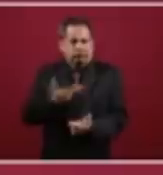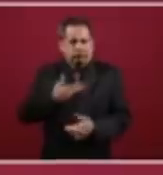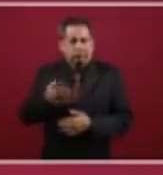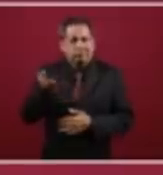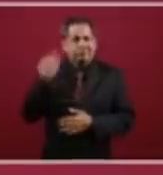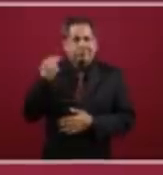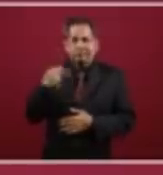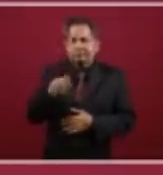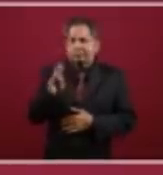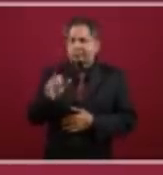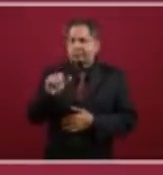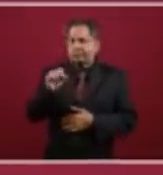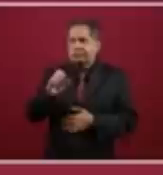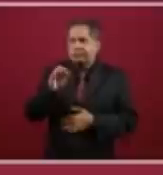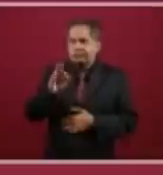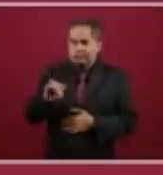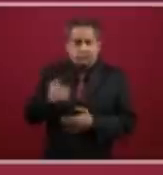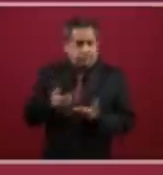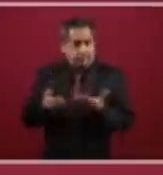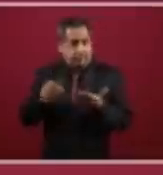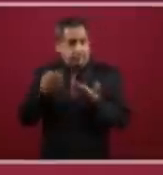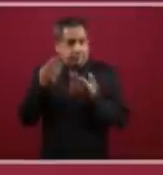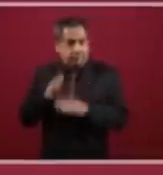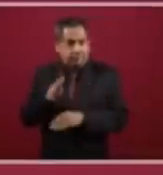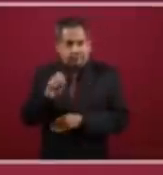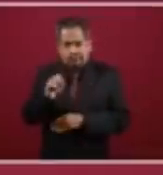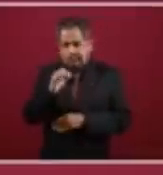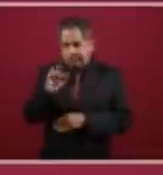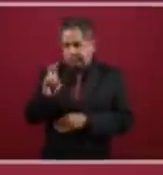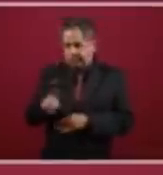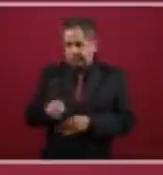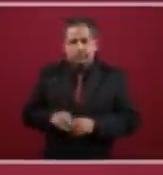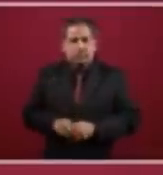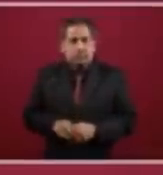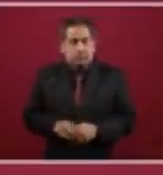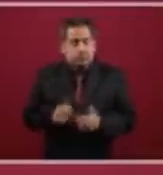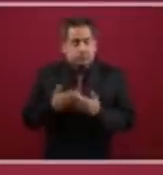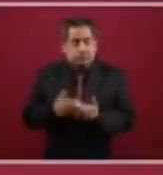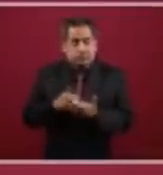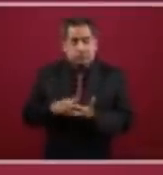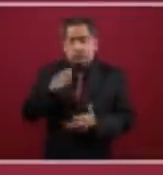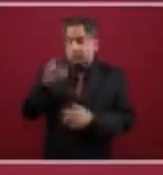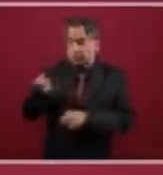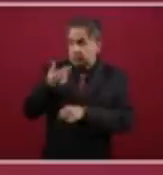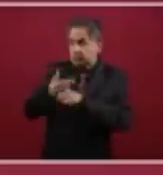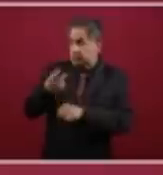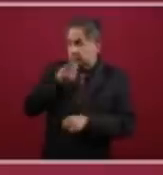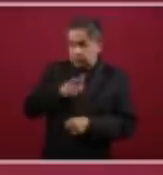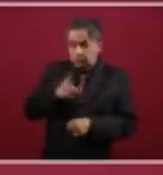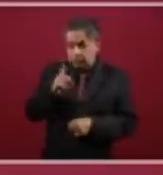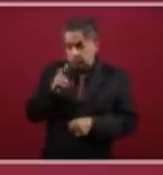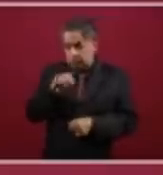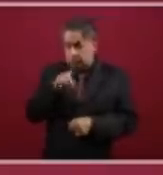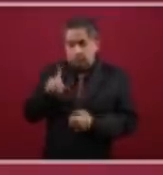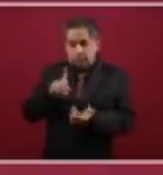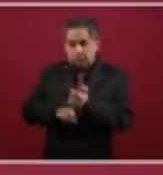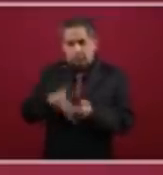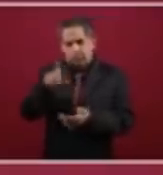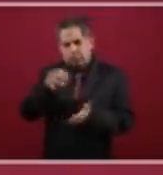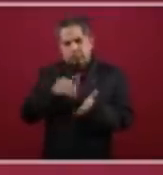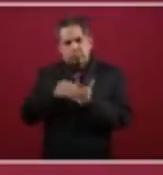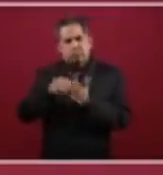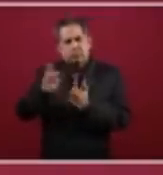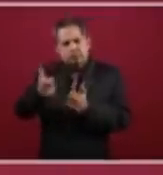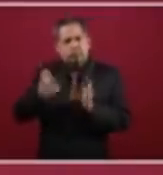Bansefi. Tenemos un monto aproximado, según informe de la mañana el secretario Durazo, de 20 millones de